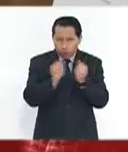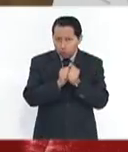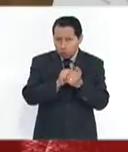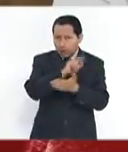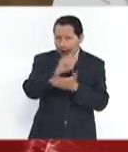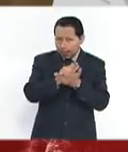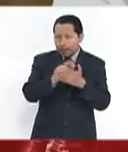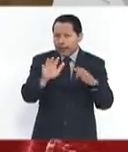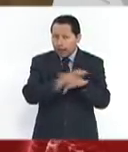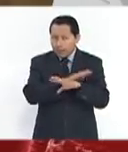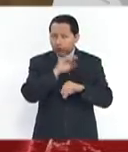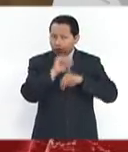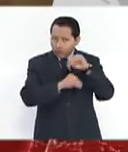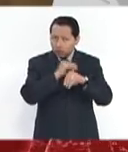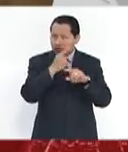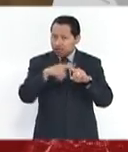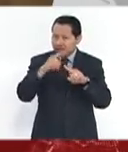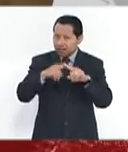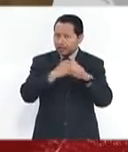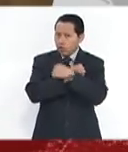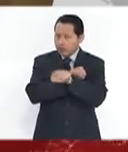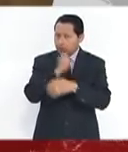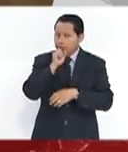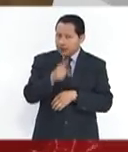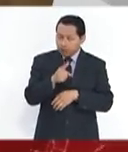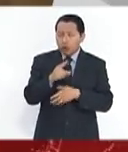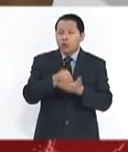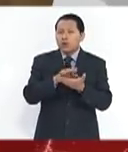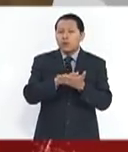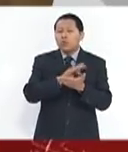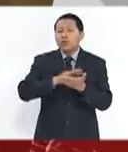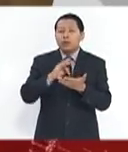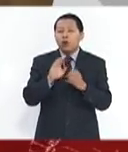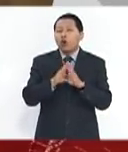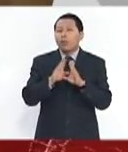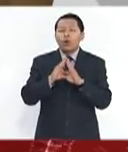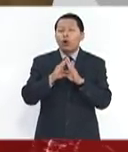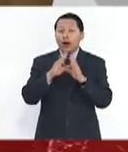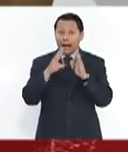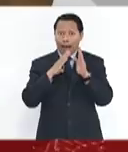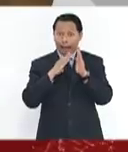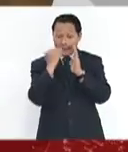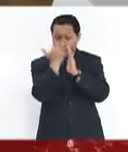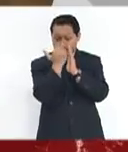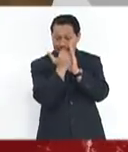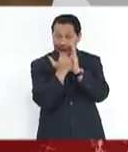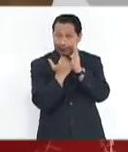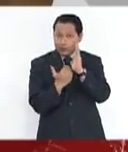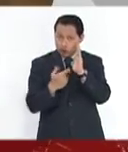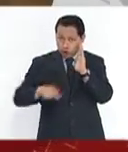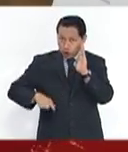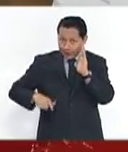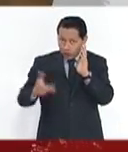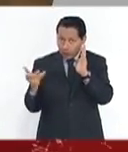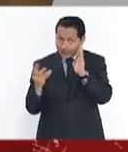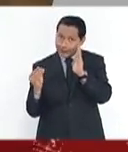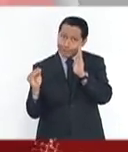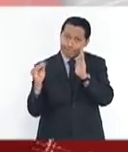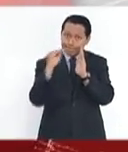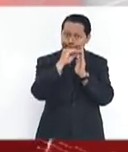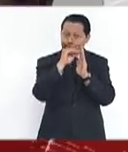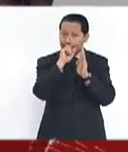las transformaciones educativas que se han colocado en el primer lugar de la agenda pública del espacio